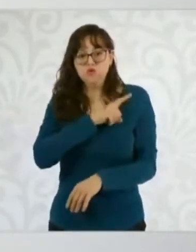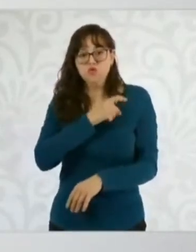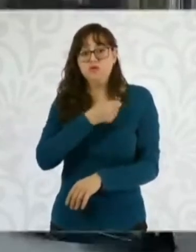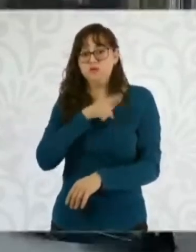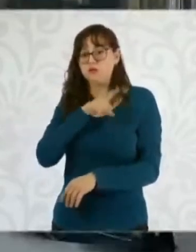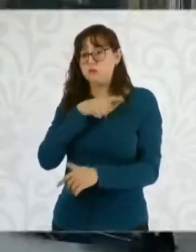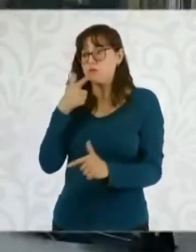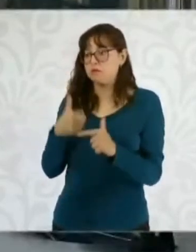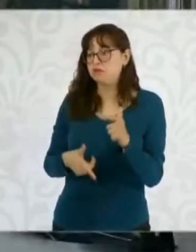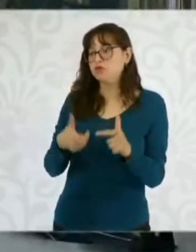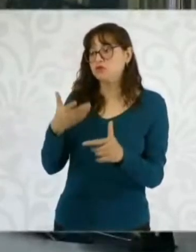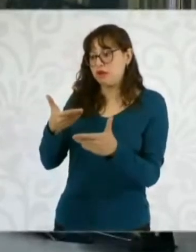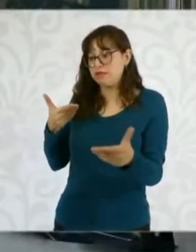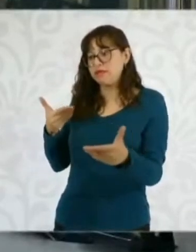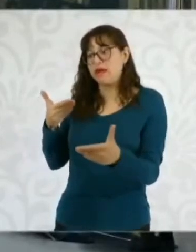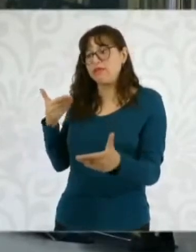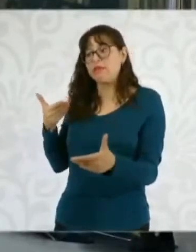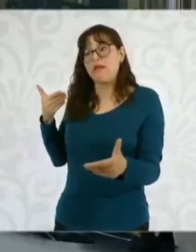La siguiente, por favor.